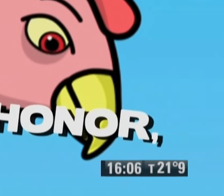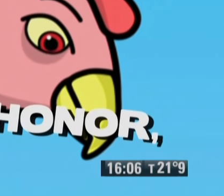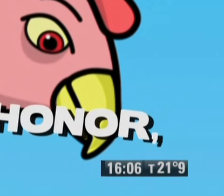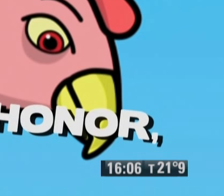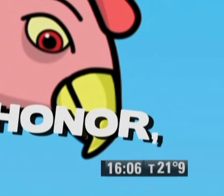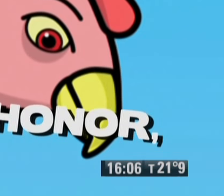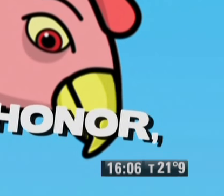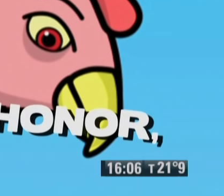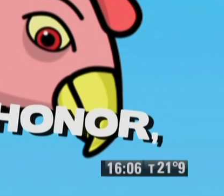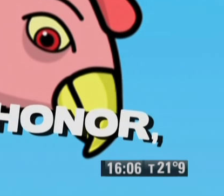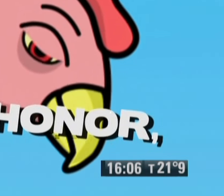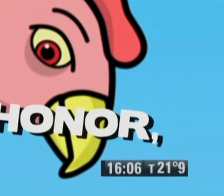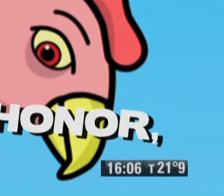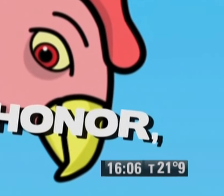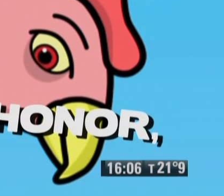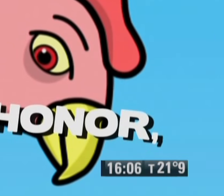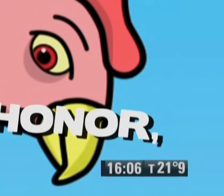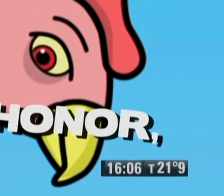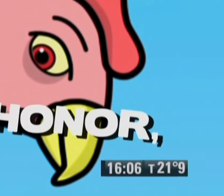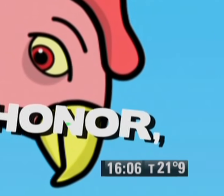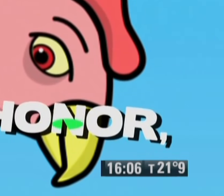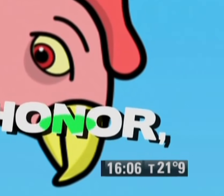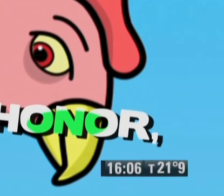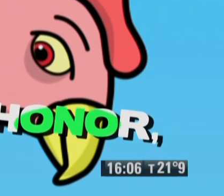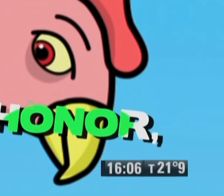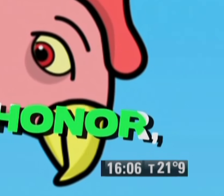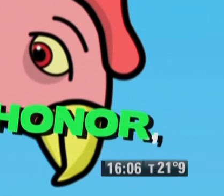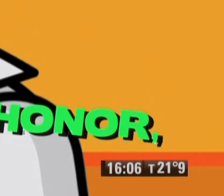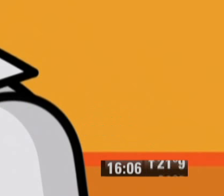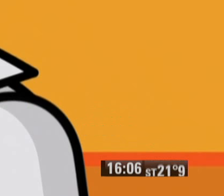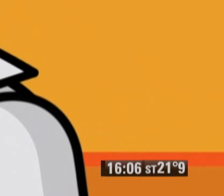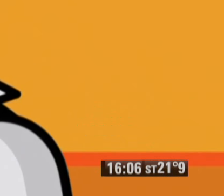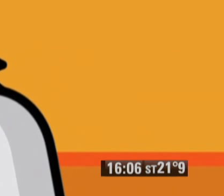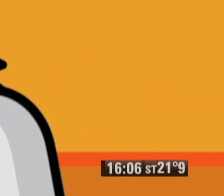sublime enseña de libertad y honor,